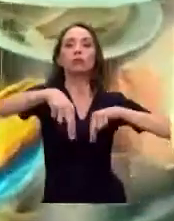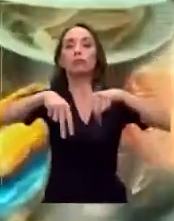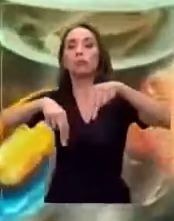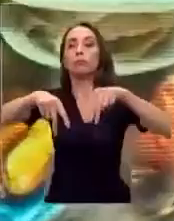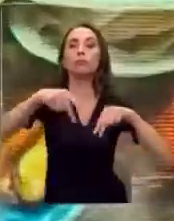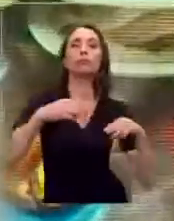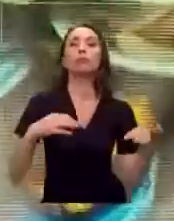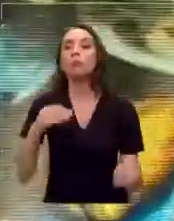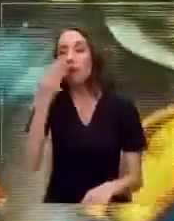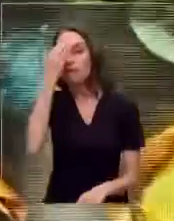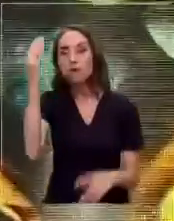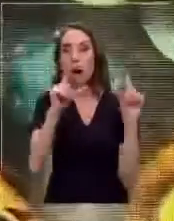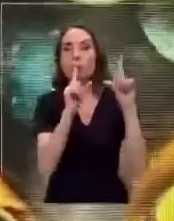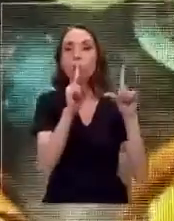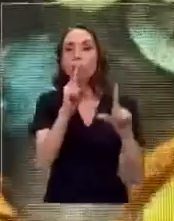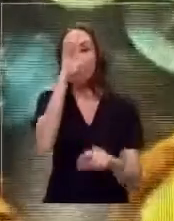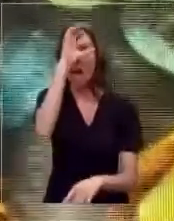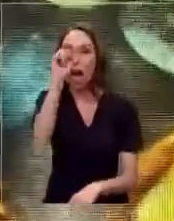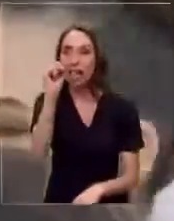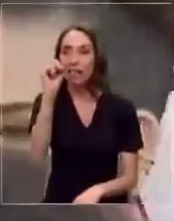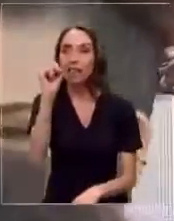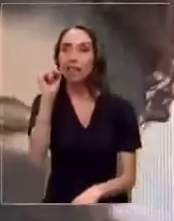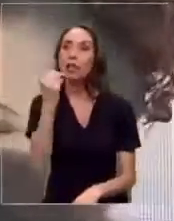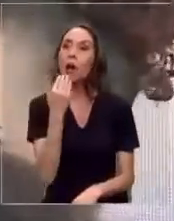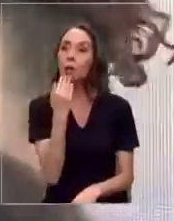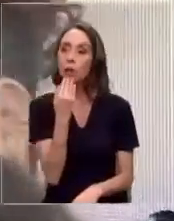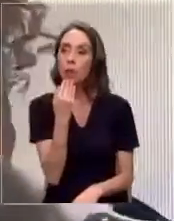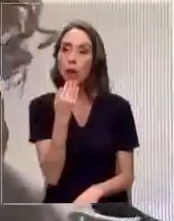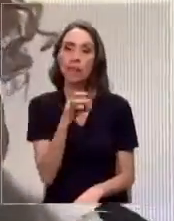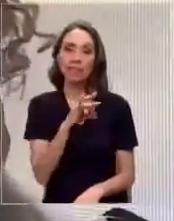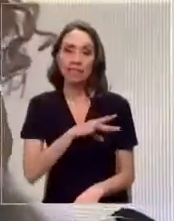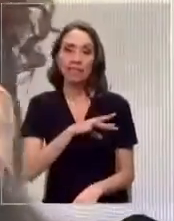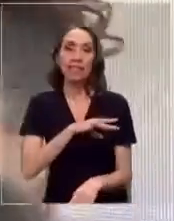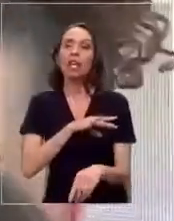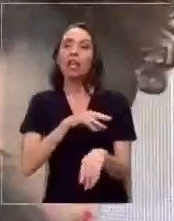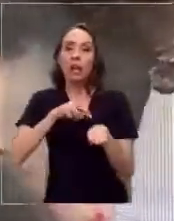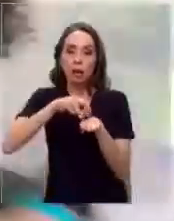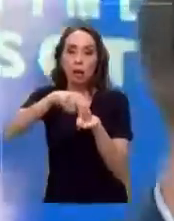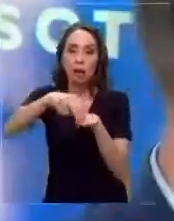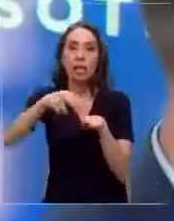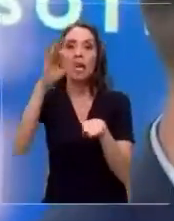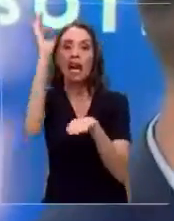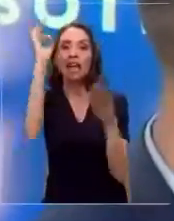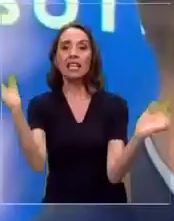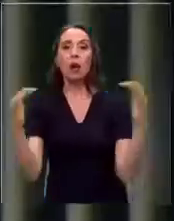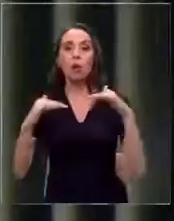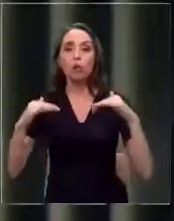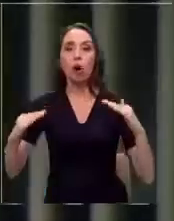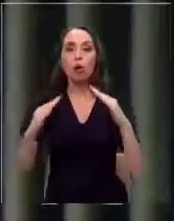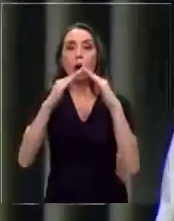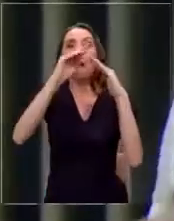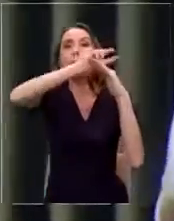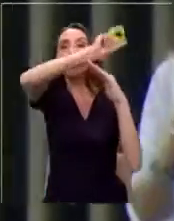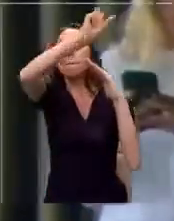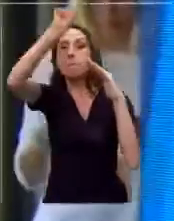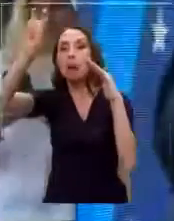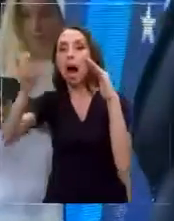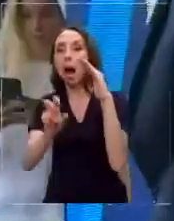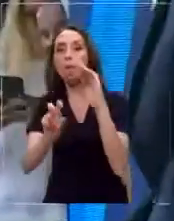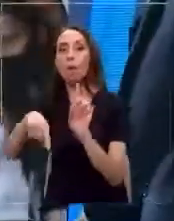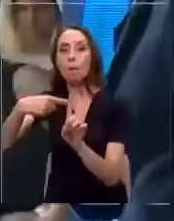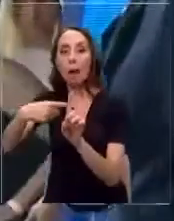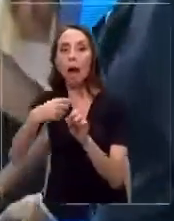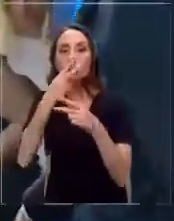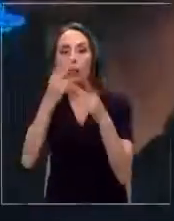de la televisión de argentina y también de chile puro para ambos plazos donde se dieron a conocer entonces los grandes